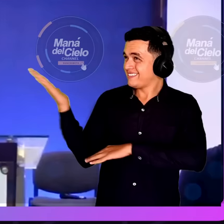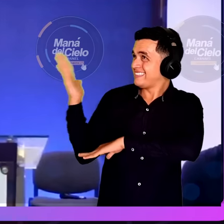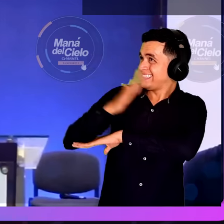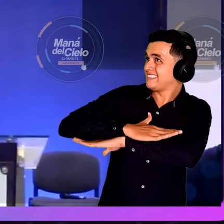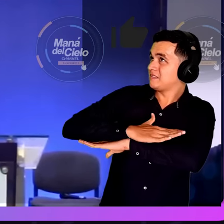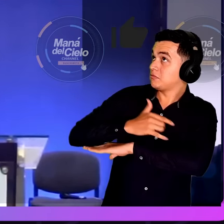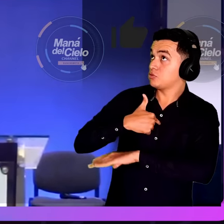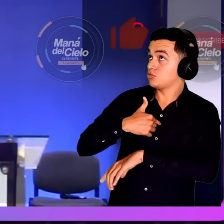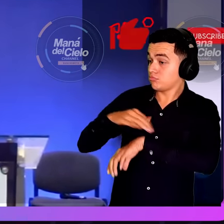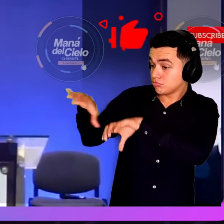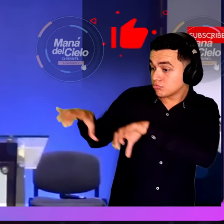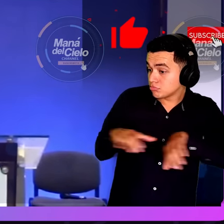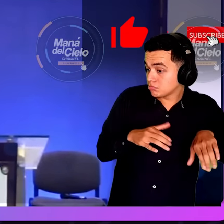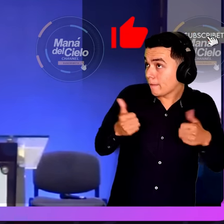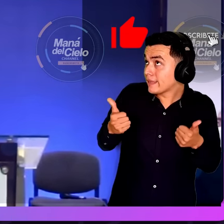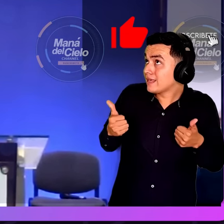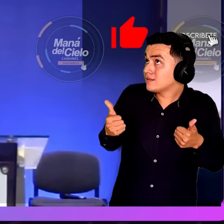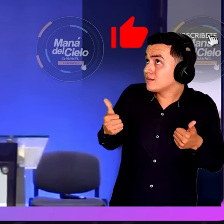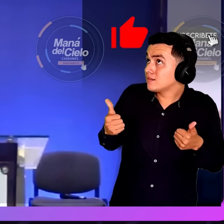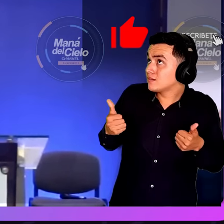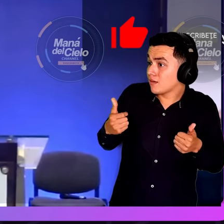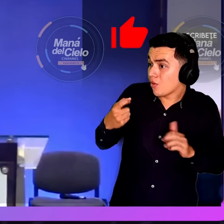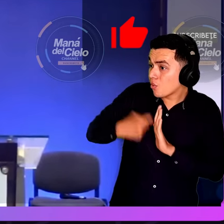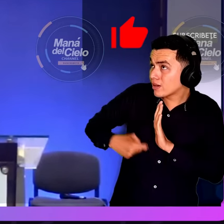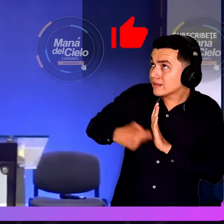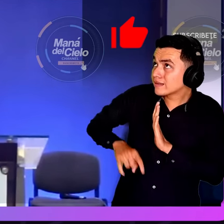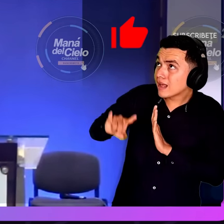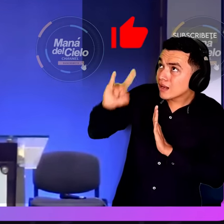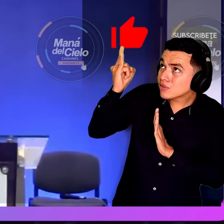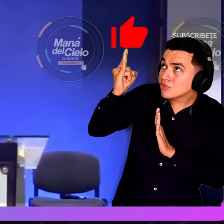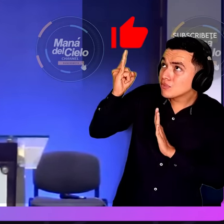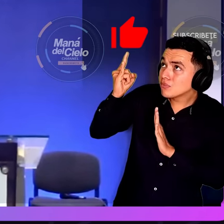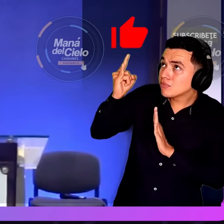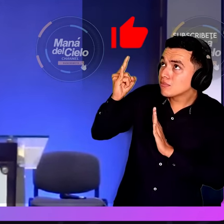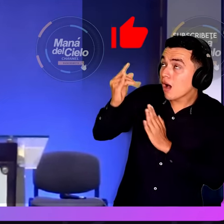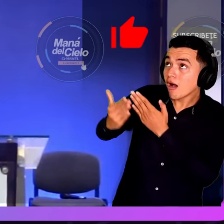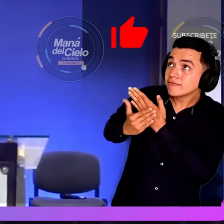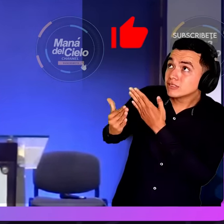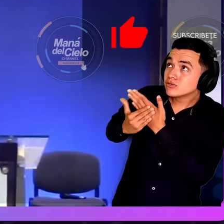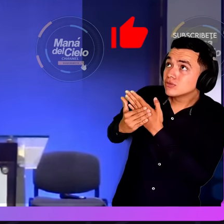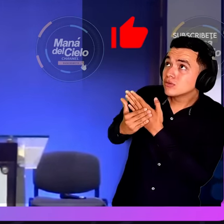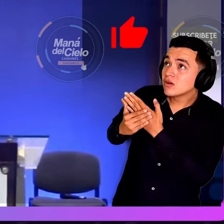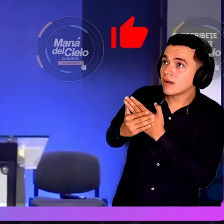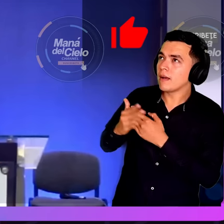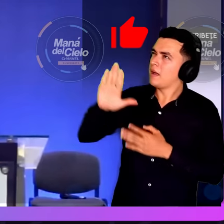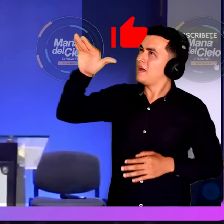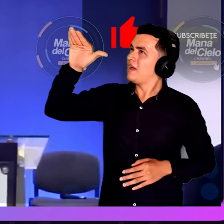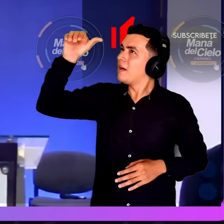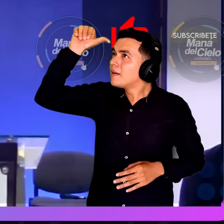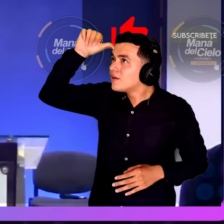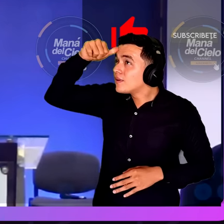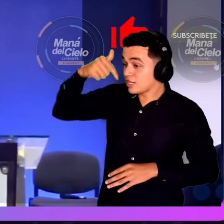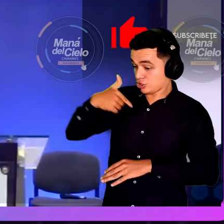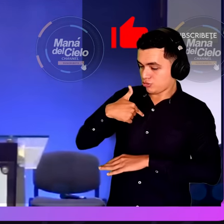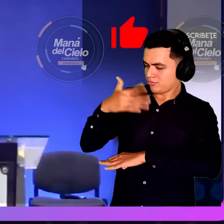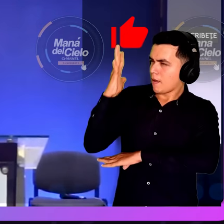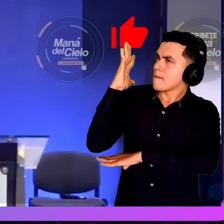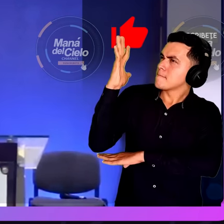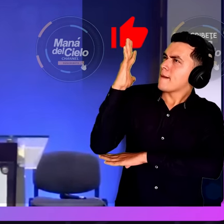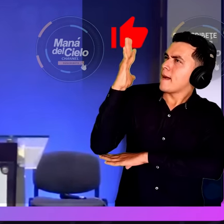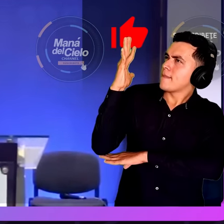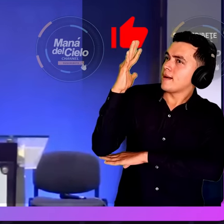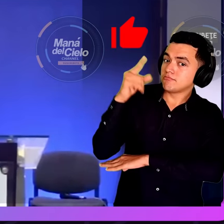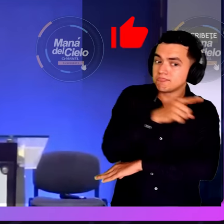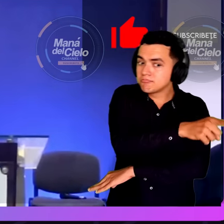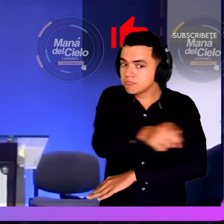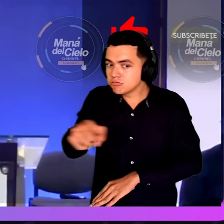somos humanos, o de pronto alguna mentira, porque es que, hombre, uno de los pecados que más se puede cometer es la mentira. No es sino decir